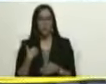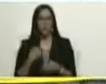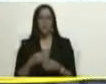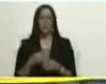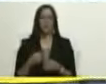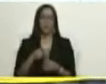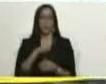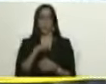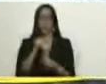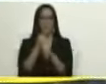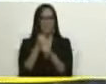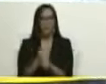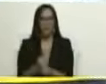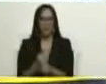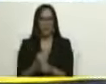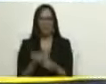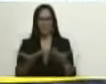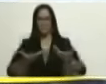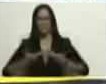No esperaron que se diera el juicio.